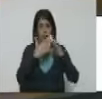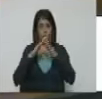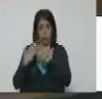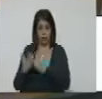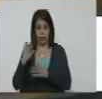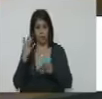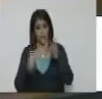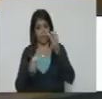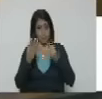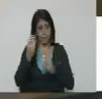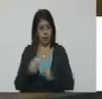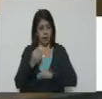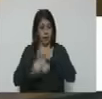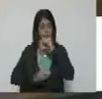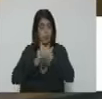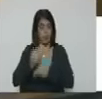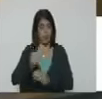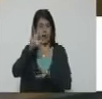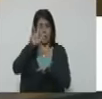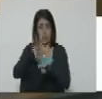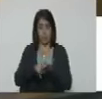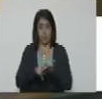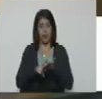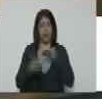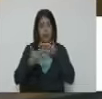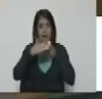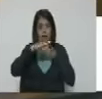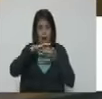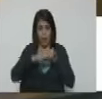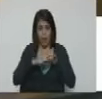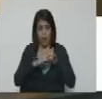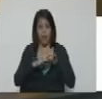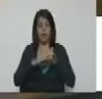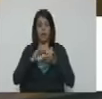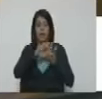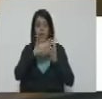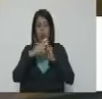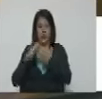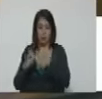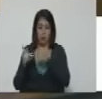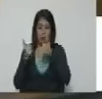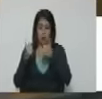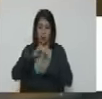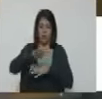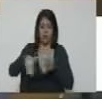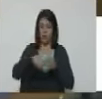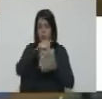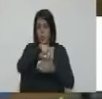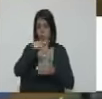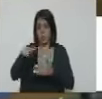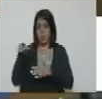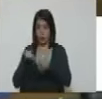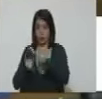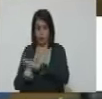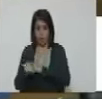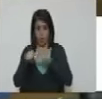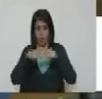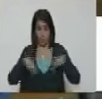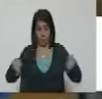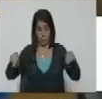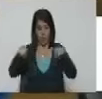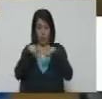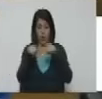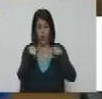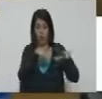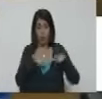podrán deliberar, elaborar y aprobar cartas comunales a fin de garantizar el bienestar colectivo dentro de su respectiva